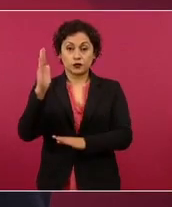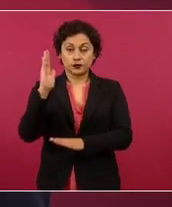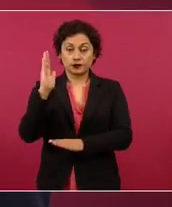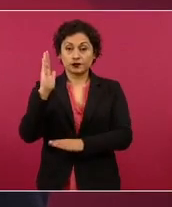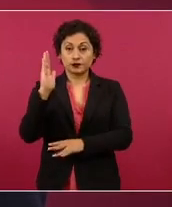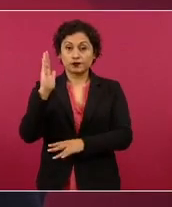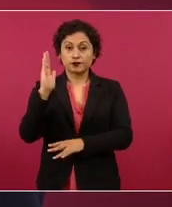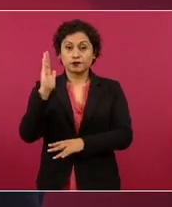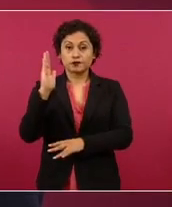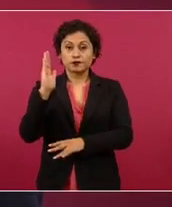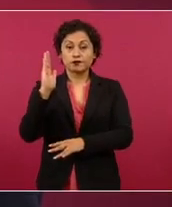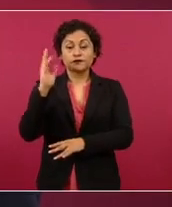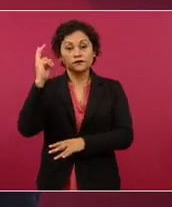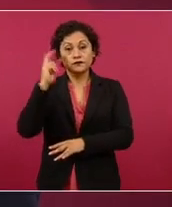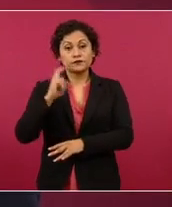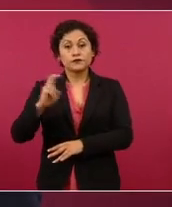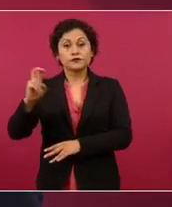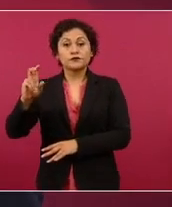para la Laguna,